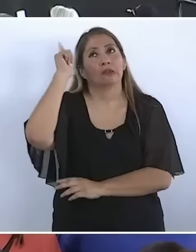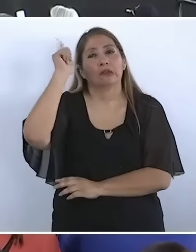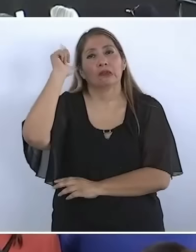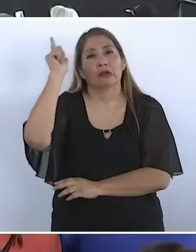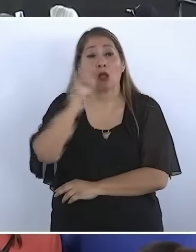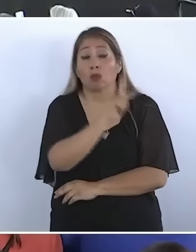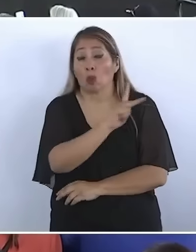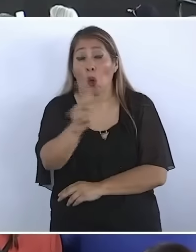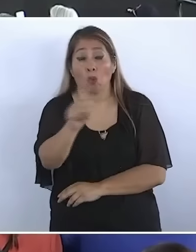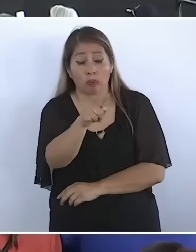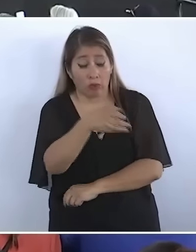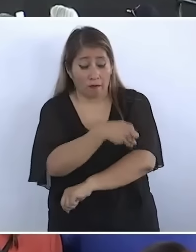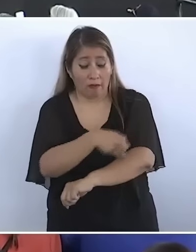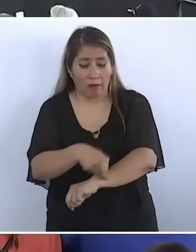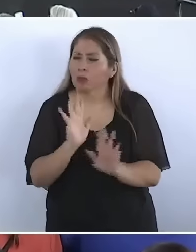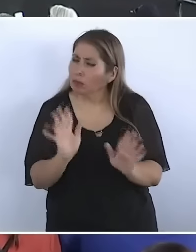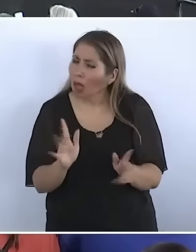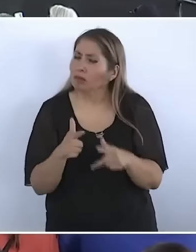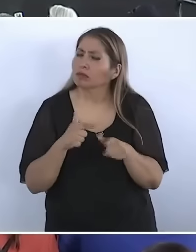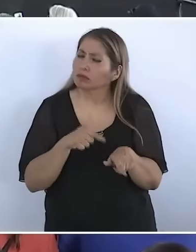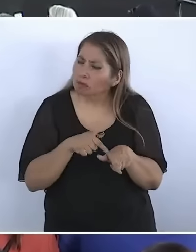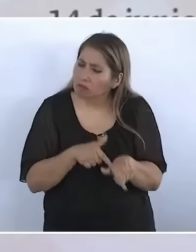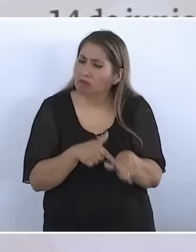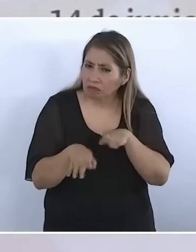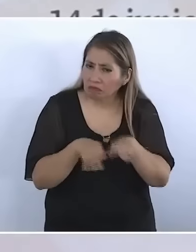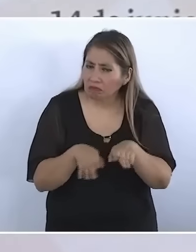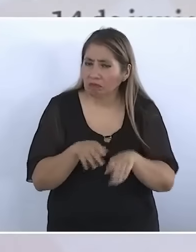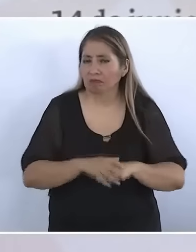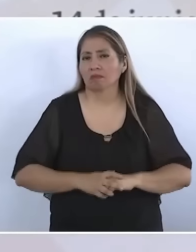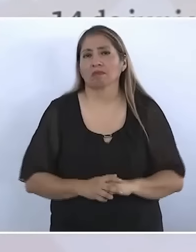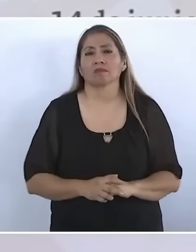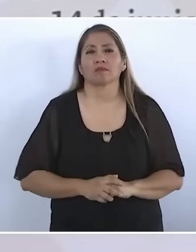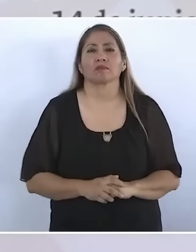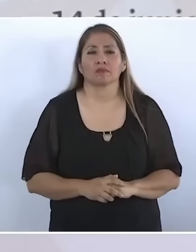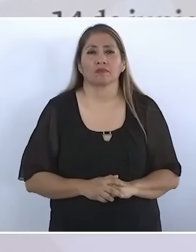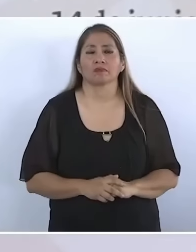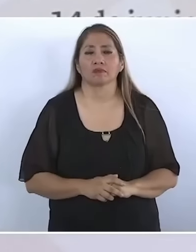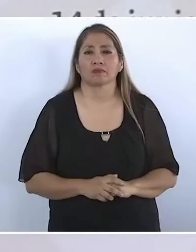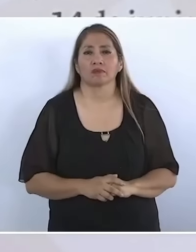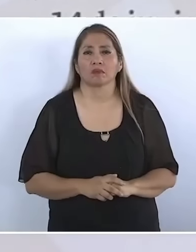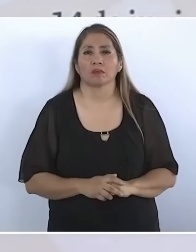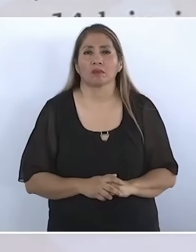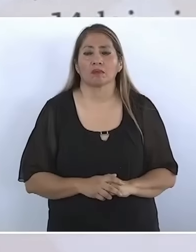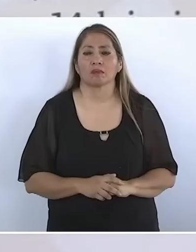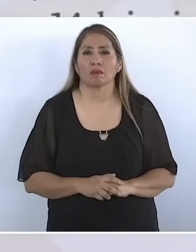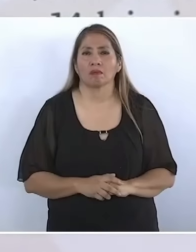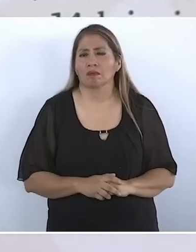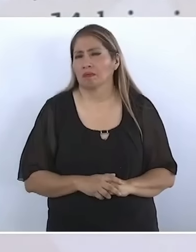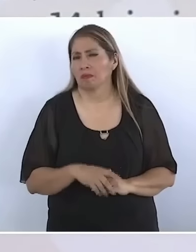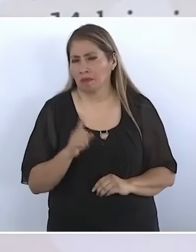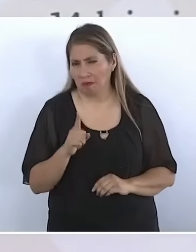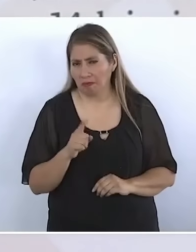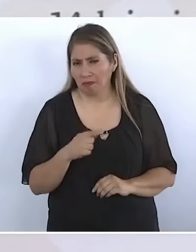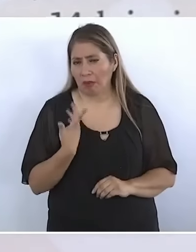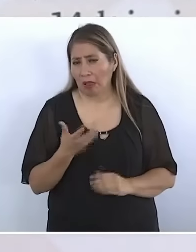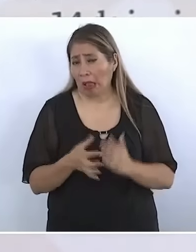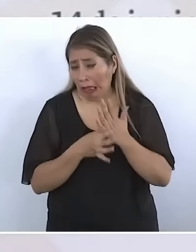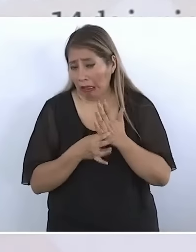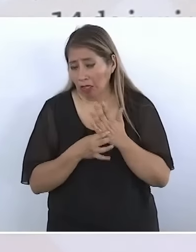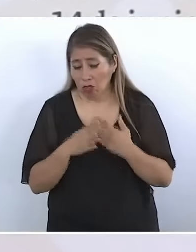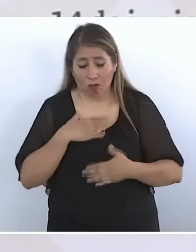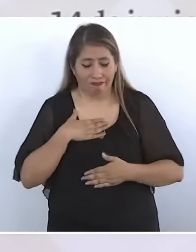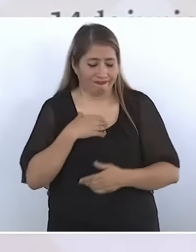sus familiares. Vamos a seguir trabajando y por lo mismo que expresaba, estoy